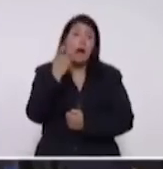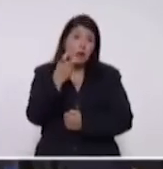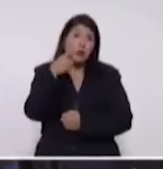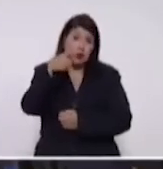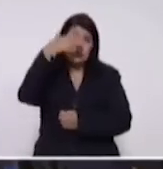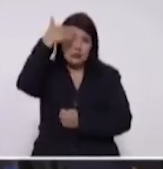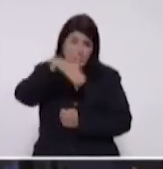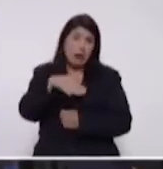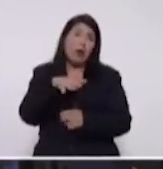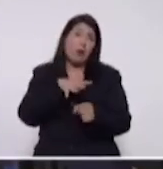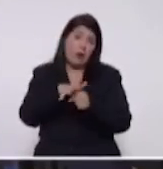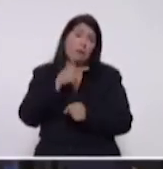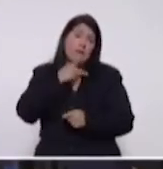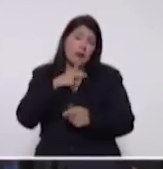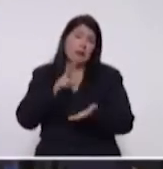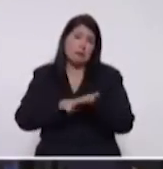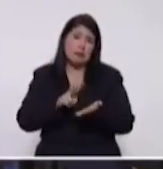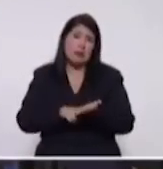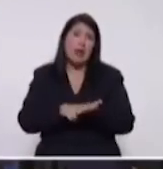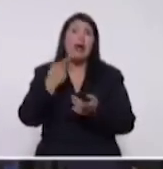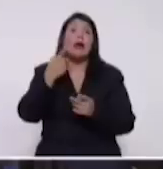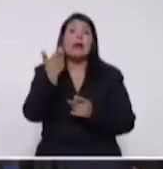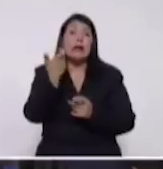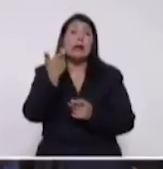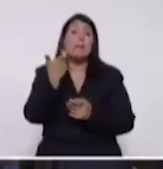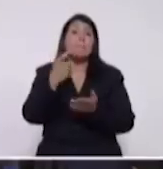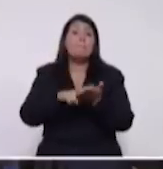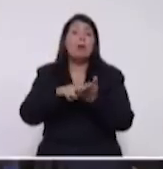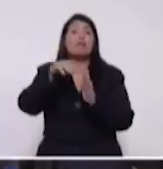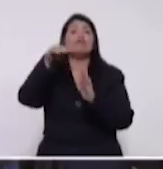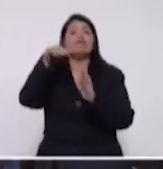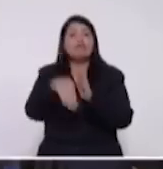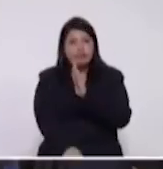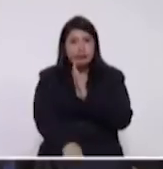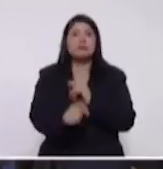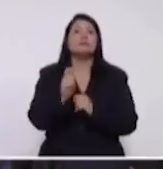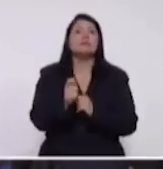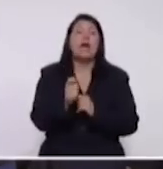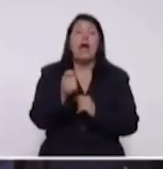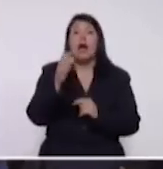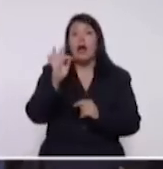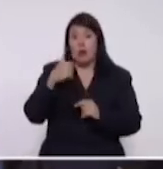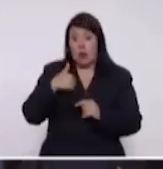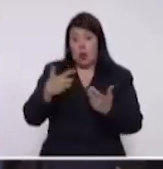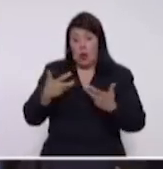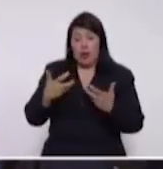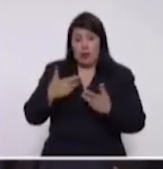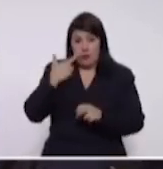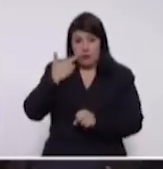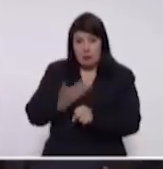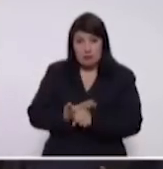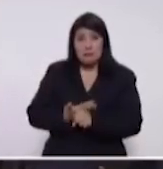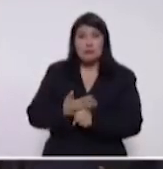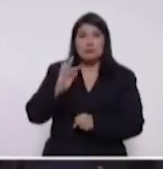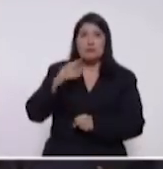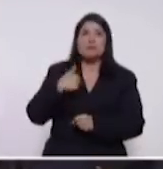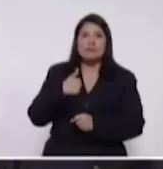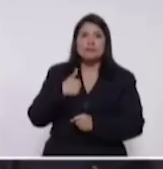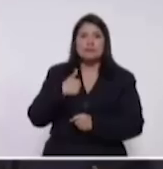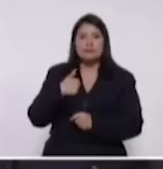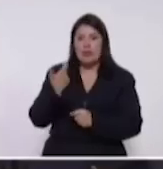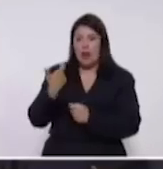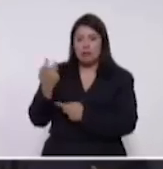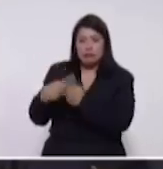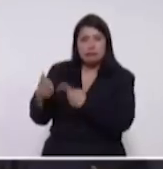es precisamente el petróleo. Y ese precio se cayó. Y actuando con responsabilidad, si evidentemente estábamos teniendo